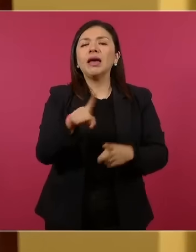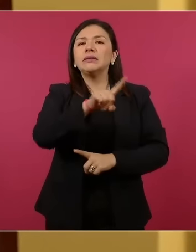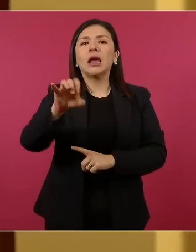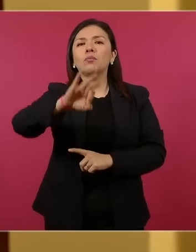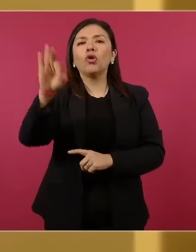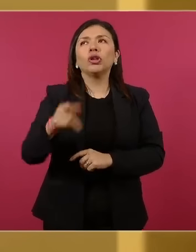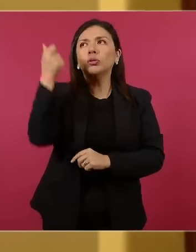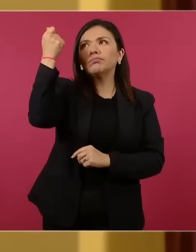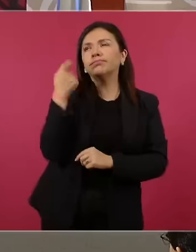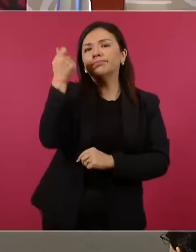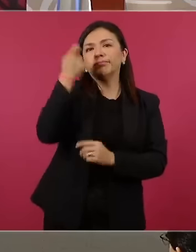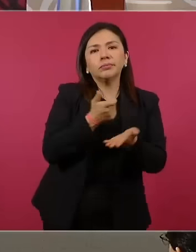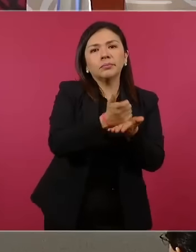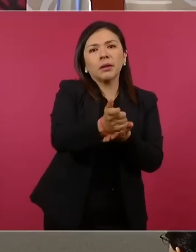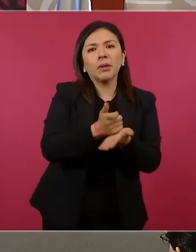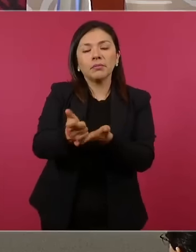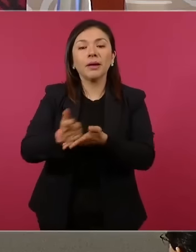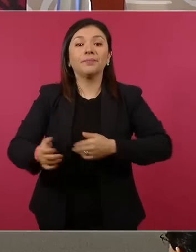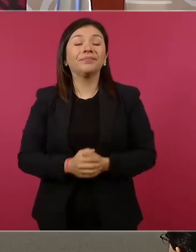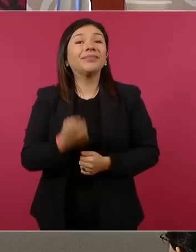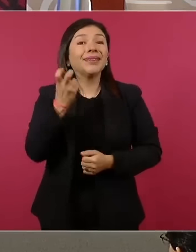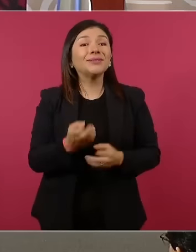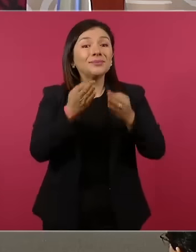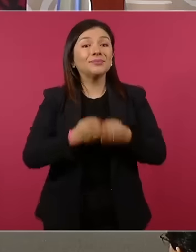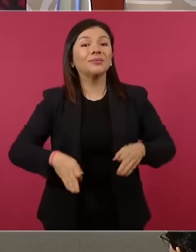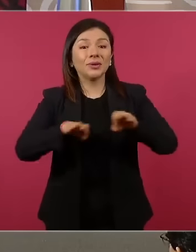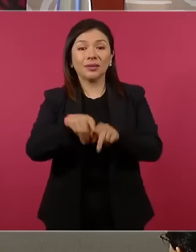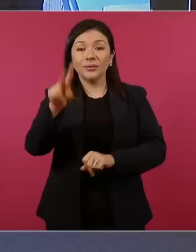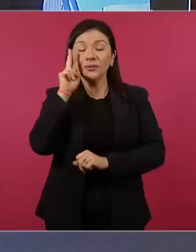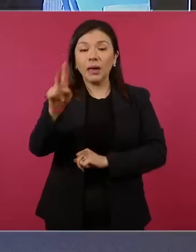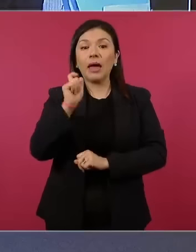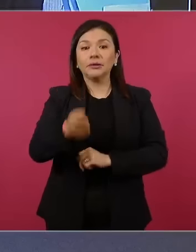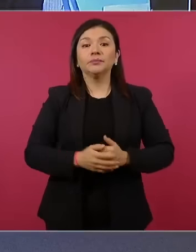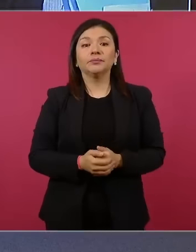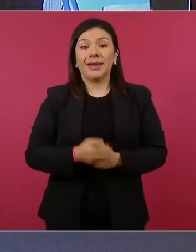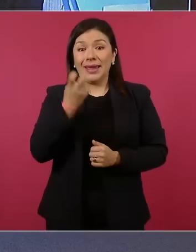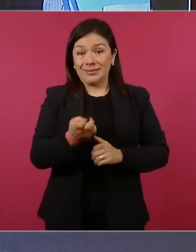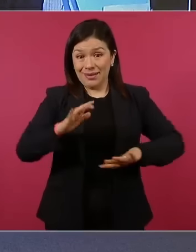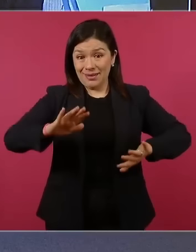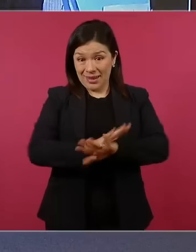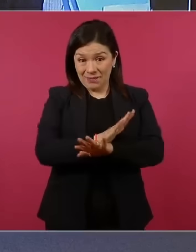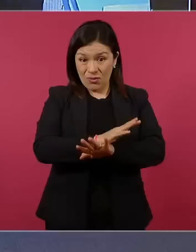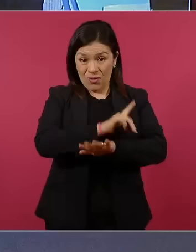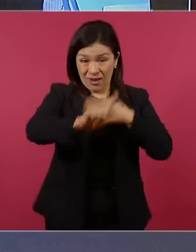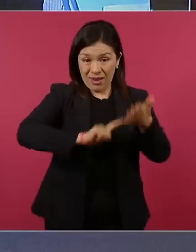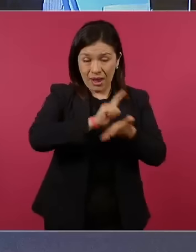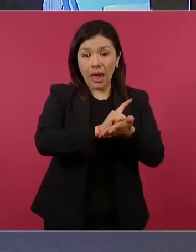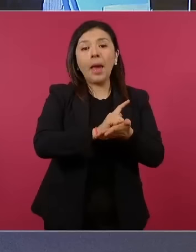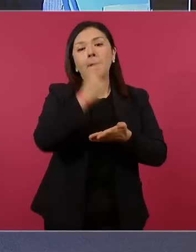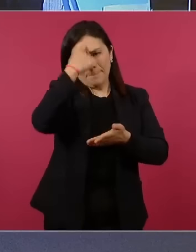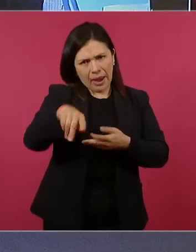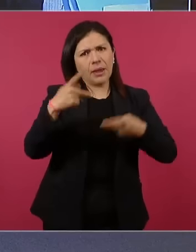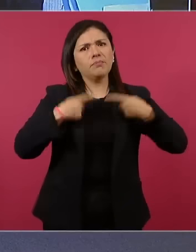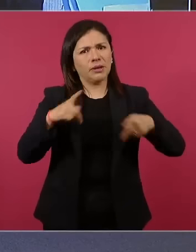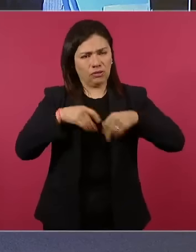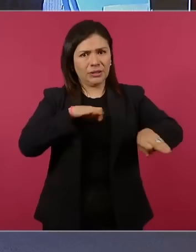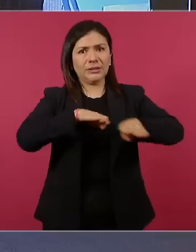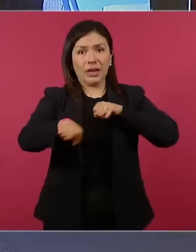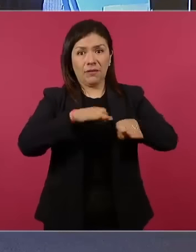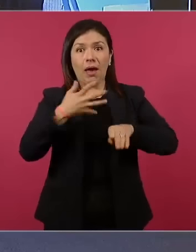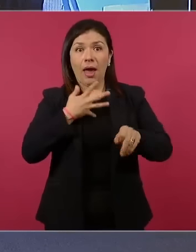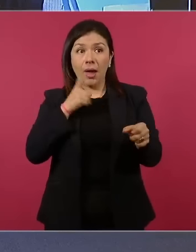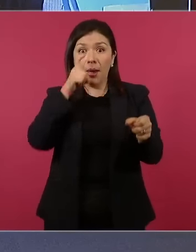100% de su salario. Aquí es importante, como lo podemos ver, señalar que es una reforma que aplica tanto a aquellos trabajadores que